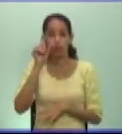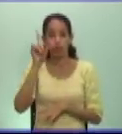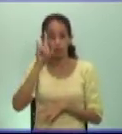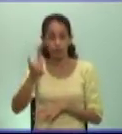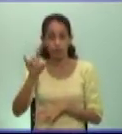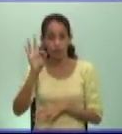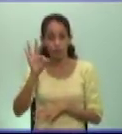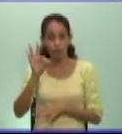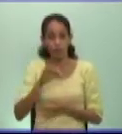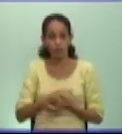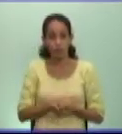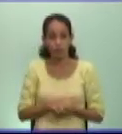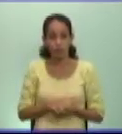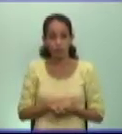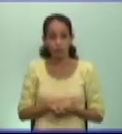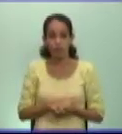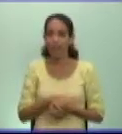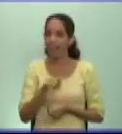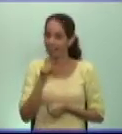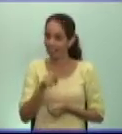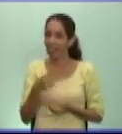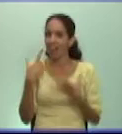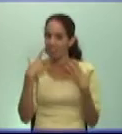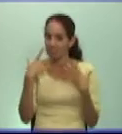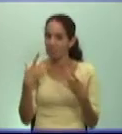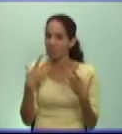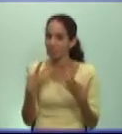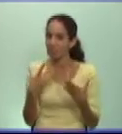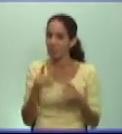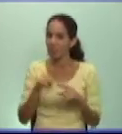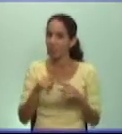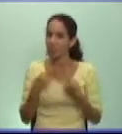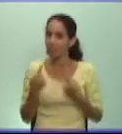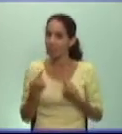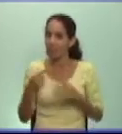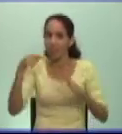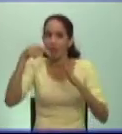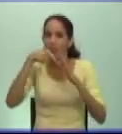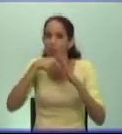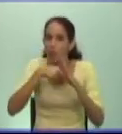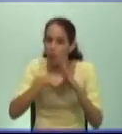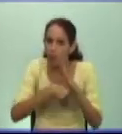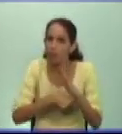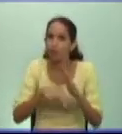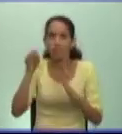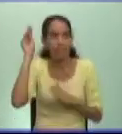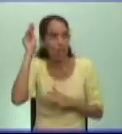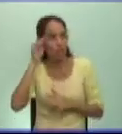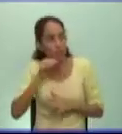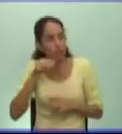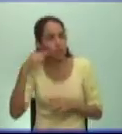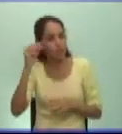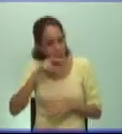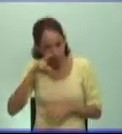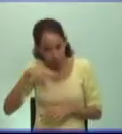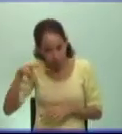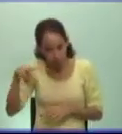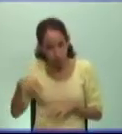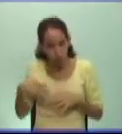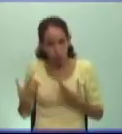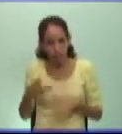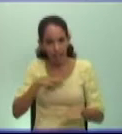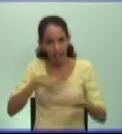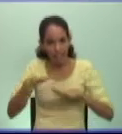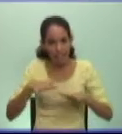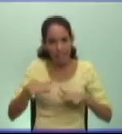hechos. Es una de las temáticas, creo, que más profundidad ustedes tuvieron que trabajar, porque tiene muchas acciones desde el